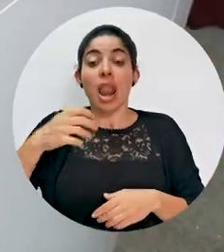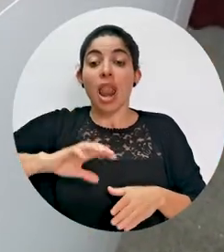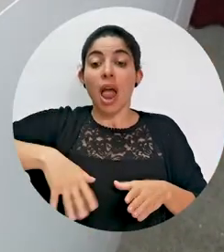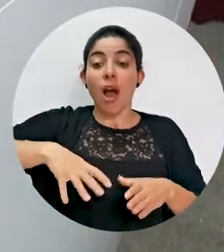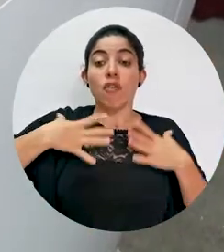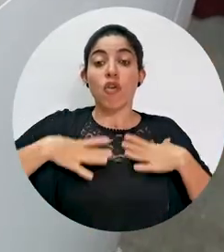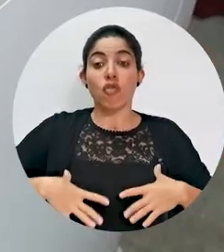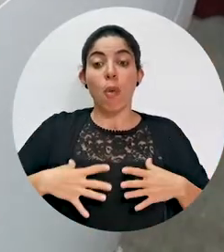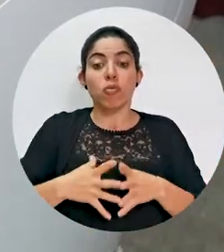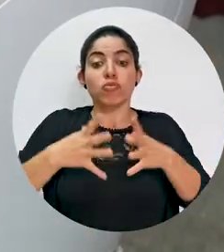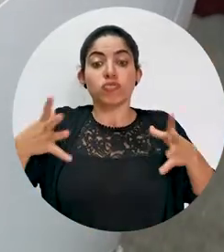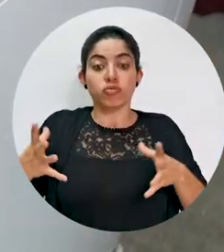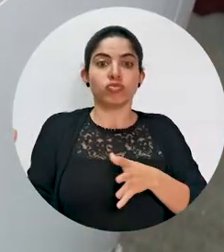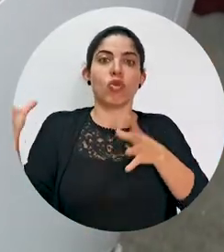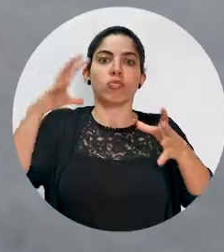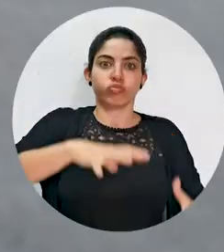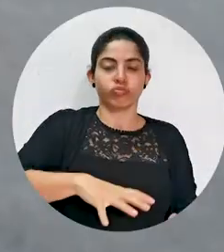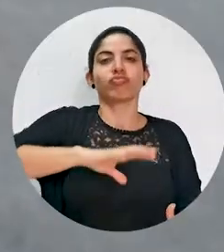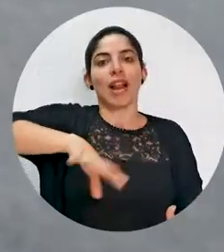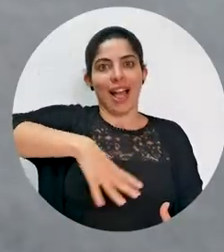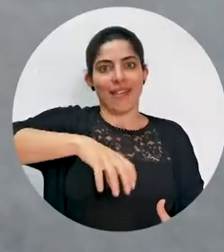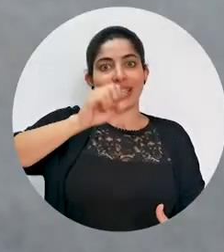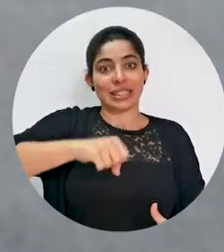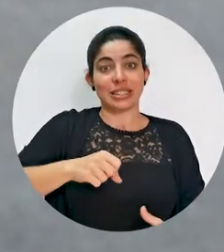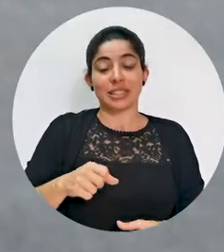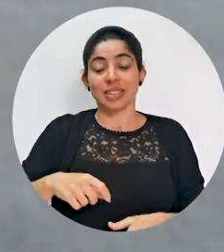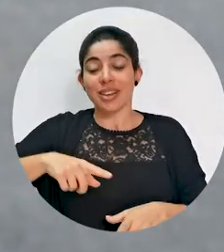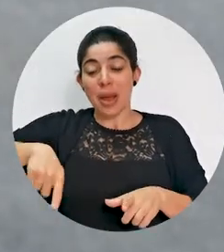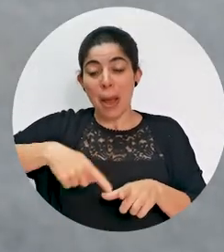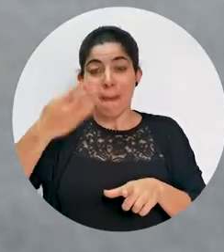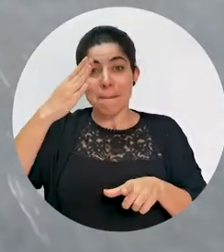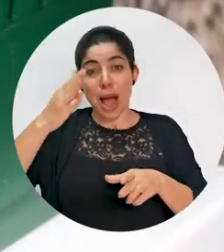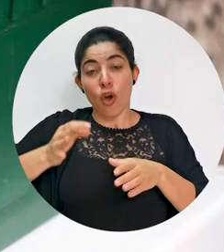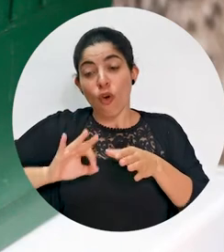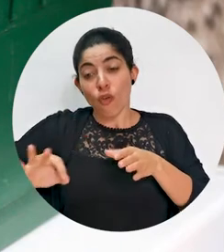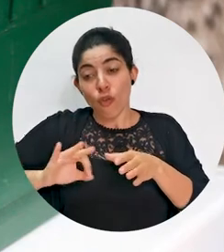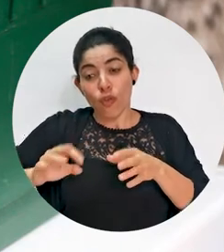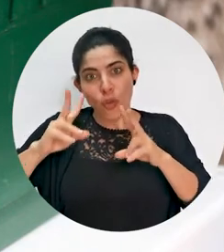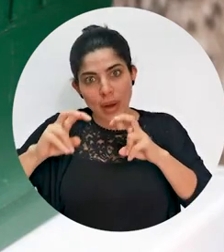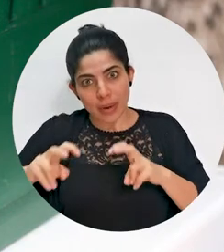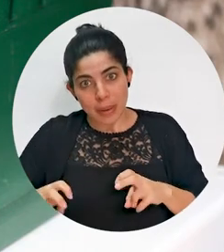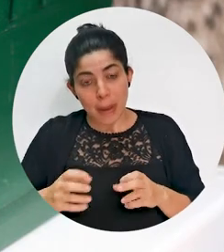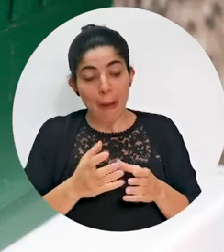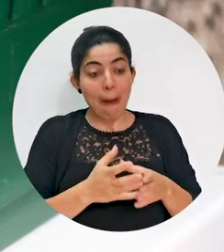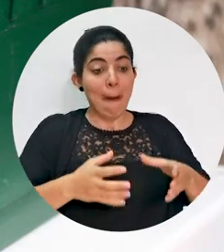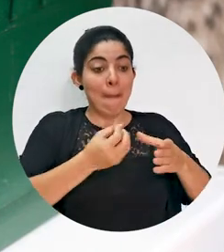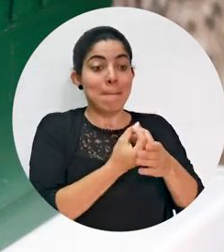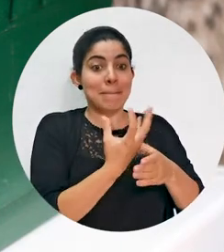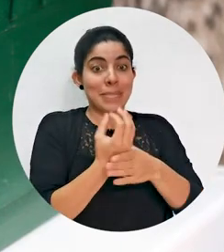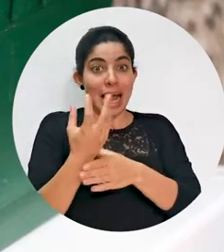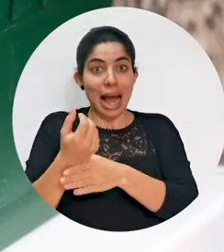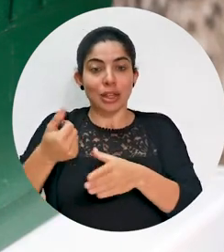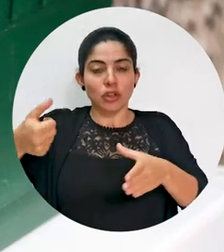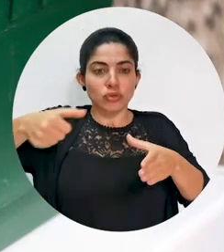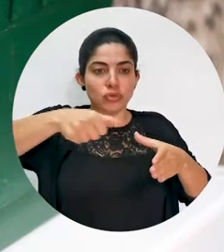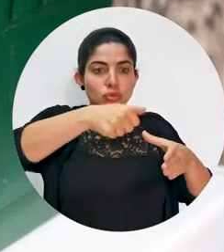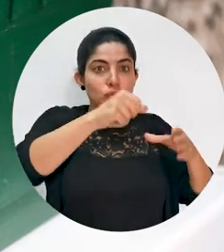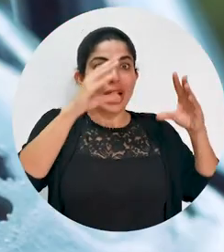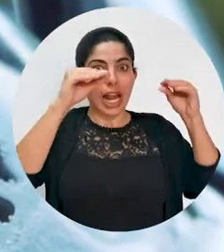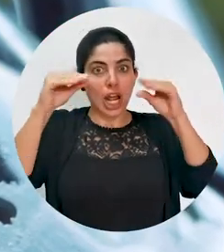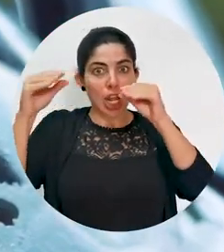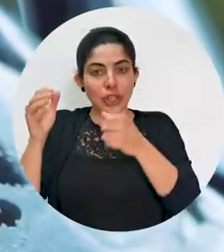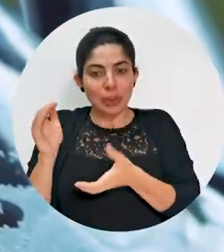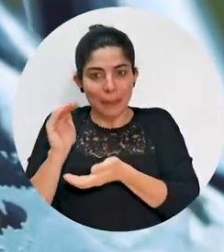la ropa solo en tandas grandes. Revise las fugas en los inodoros. Riegue las plantas con un recipiente pequeño y durante la